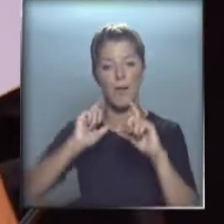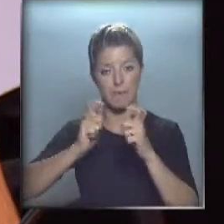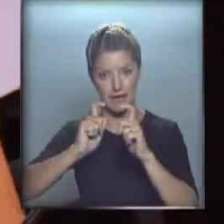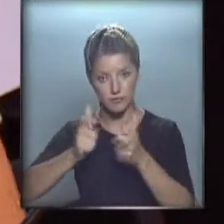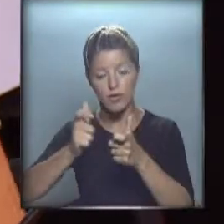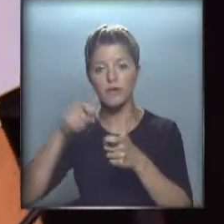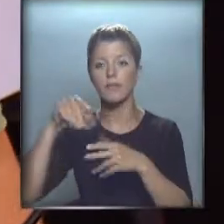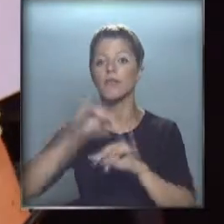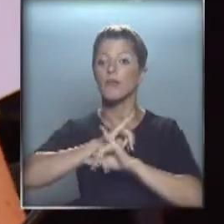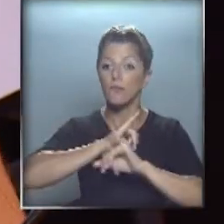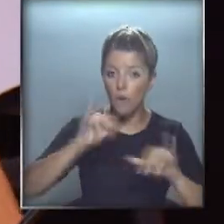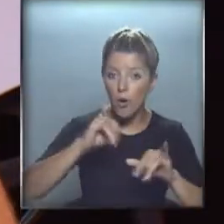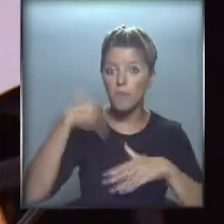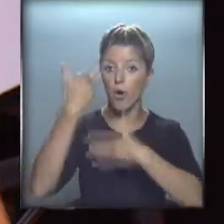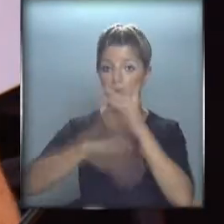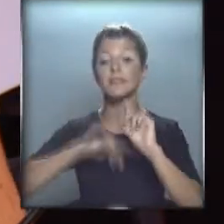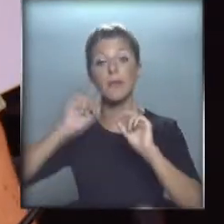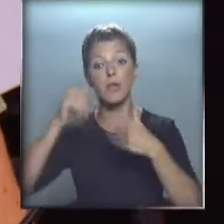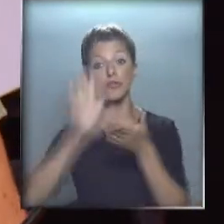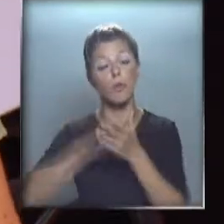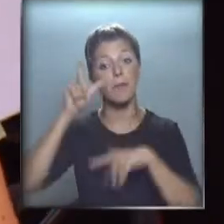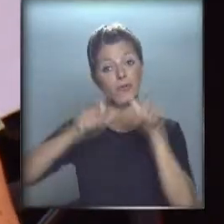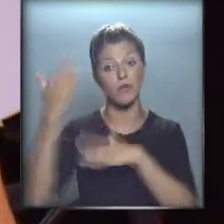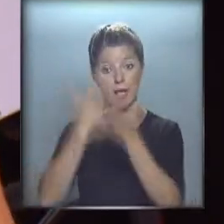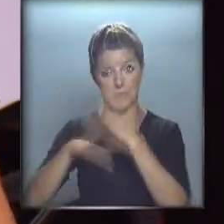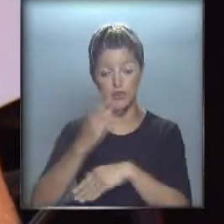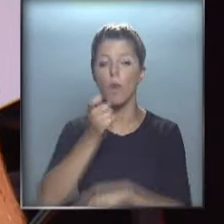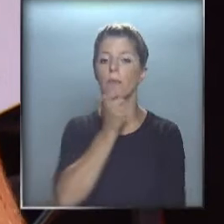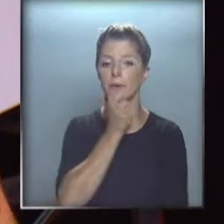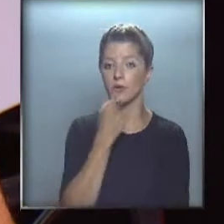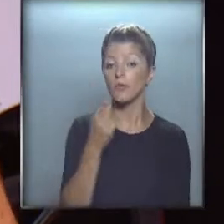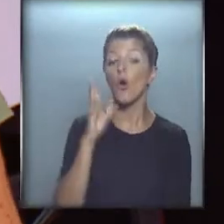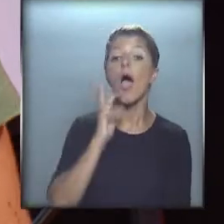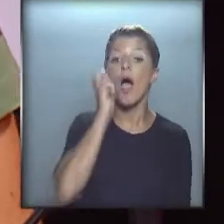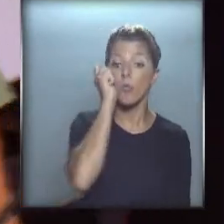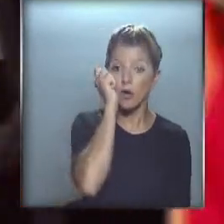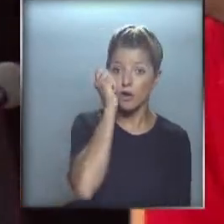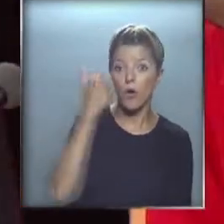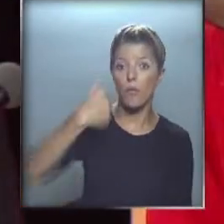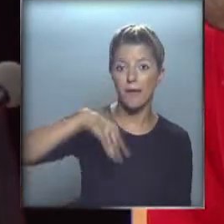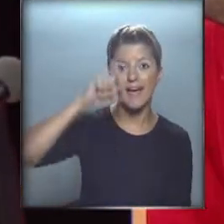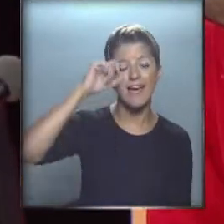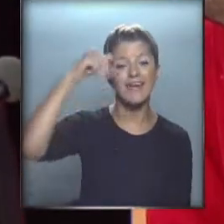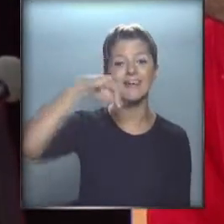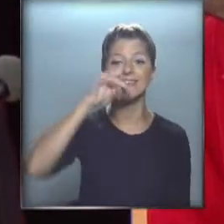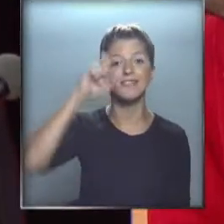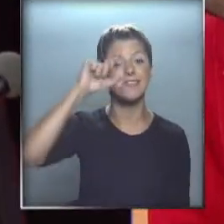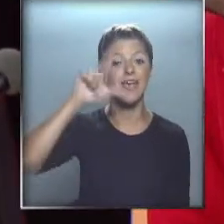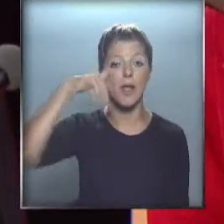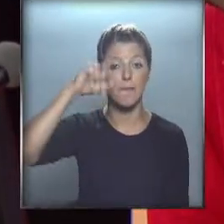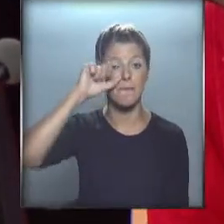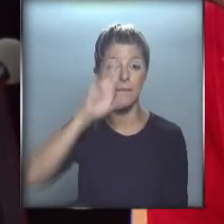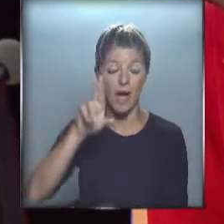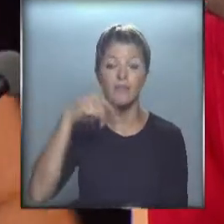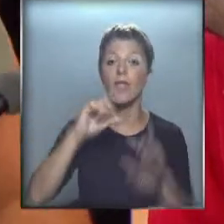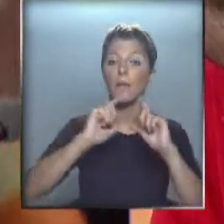para noticias, también existen para personas discapacitadas o con enfermedades. Por ejemplo, si tenés un abuelito que empieza a tener Alzheimer, ajá, le descargas esta aplicación